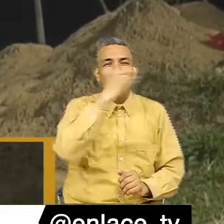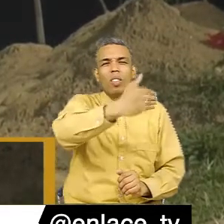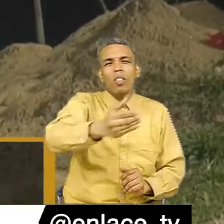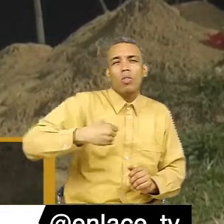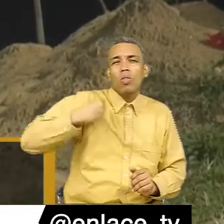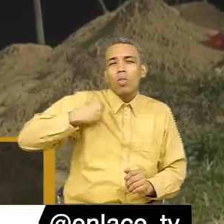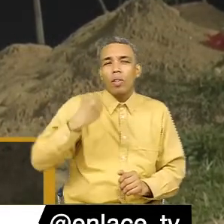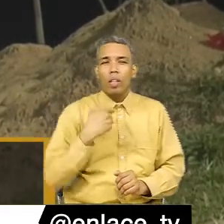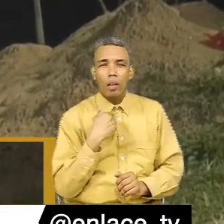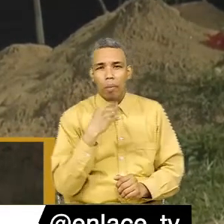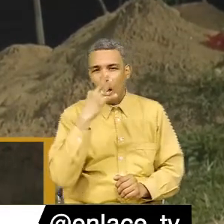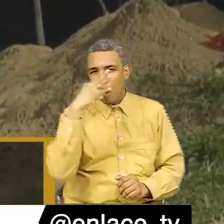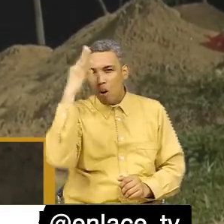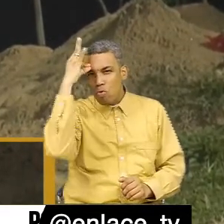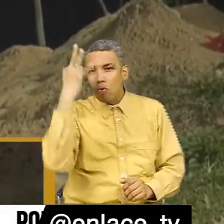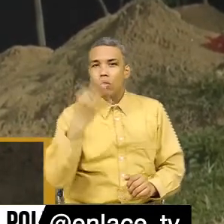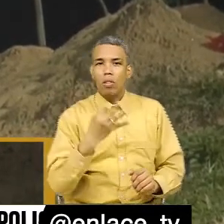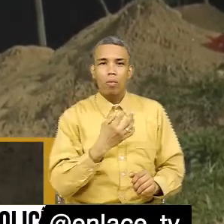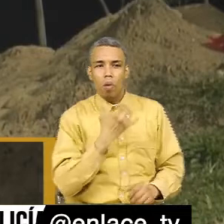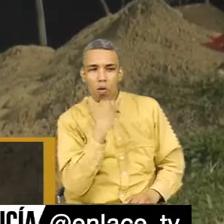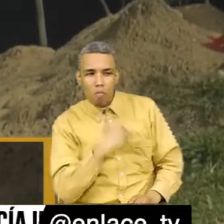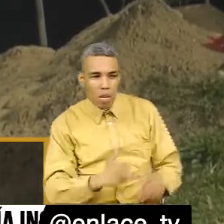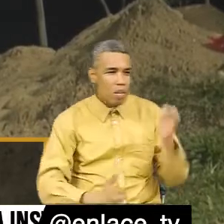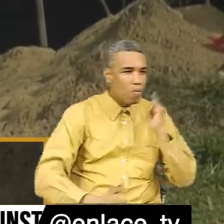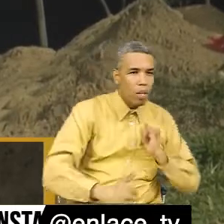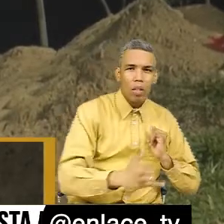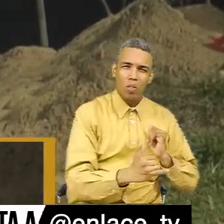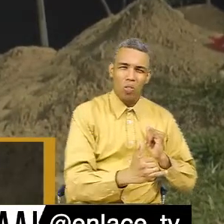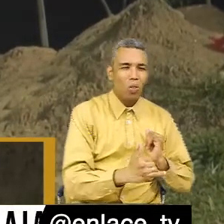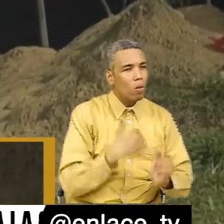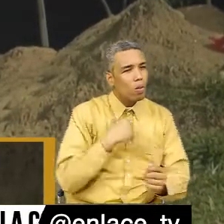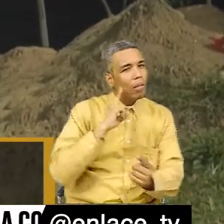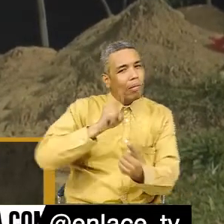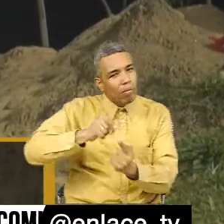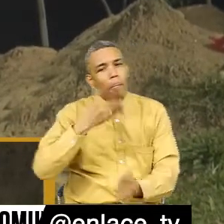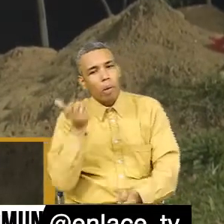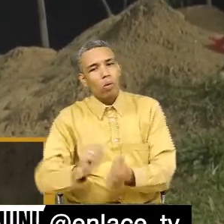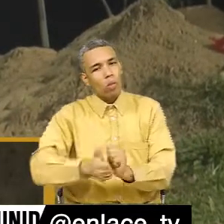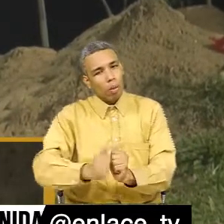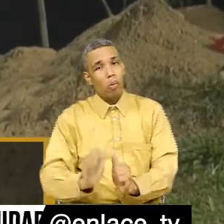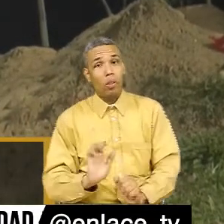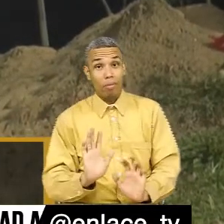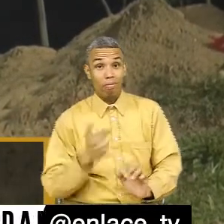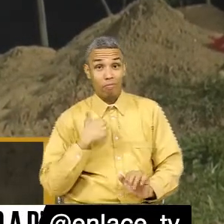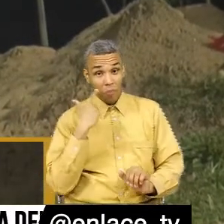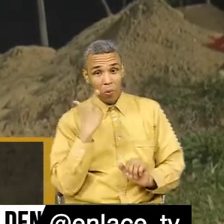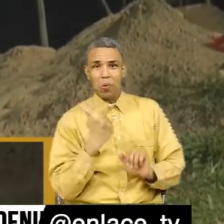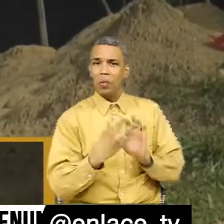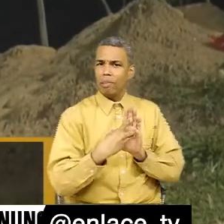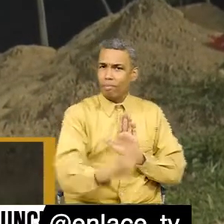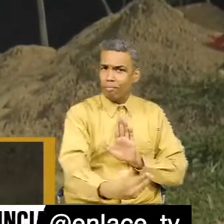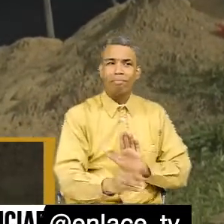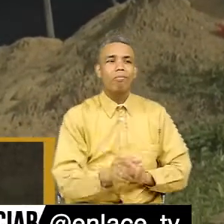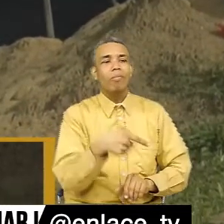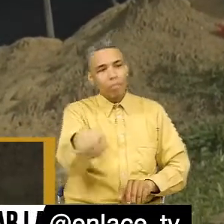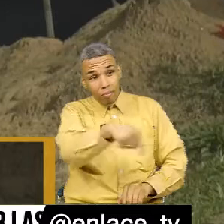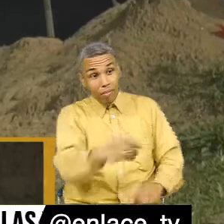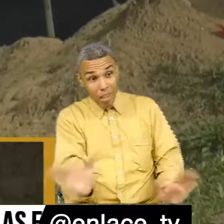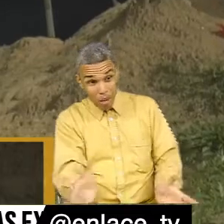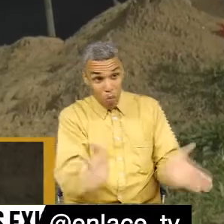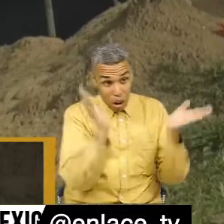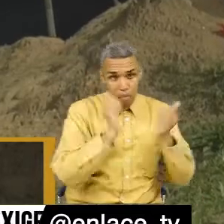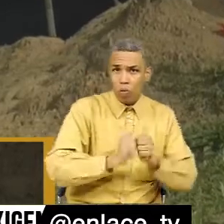delincuencia. Y pues para mí como gestor de este deporte es muy importante realizar estos eventos para que los chicos y las nuevas generaciones se enamoren de algo nuevo. Importante